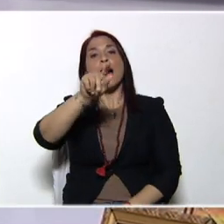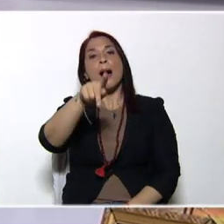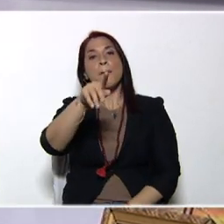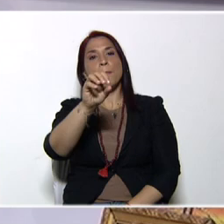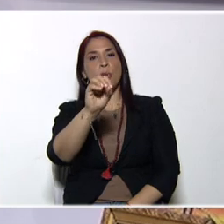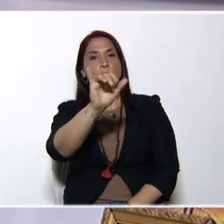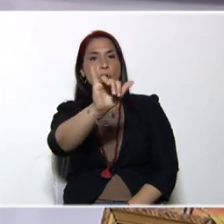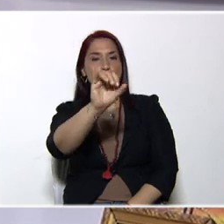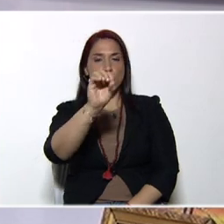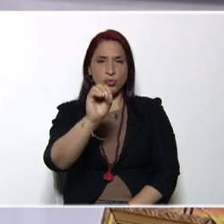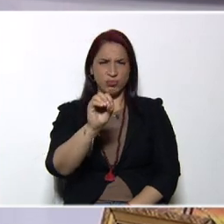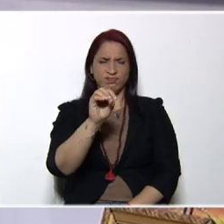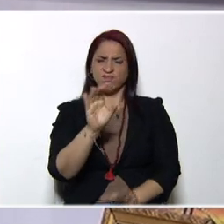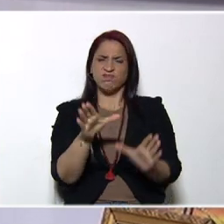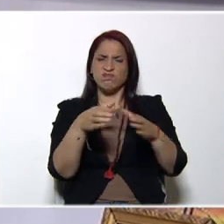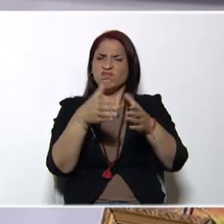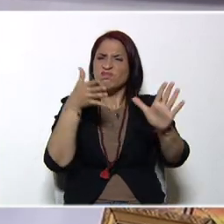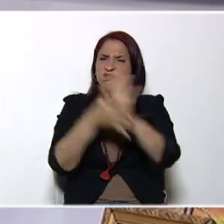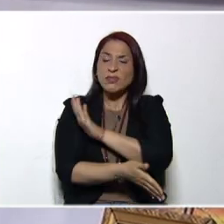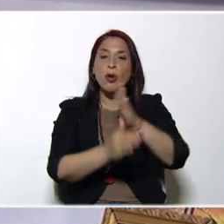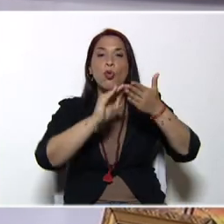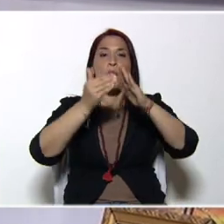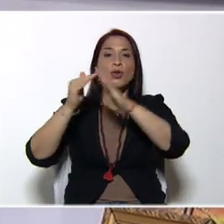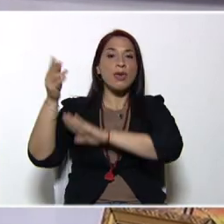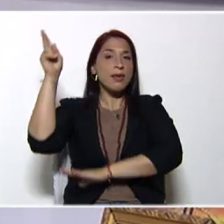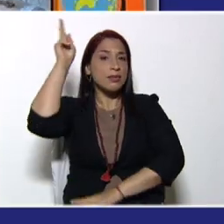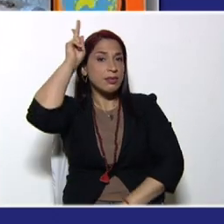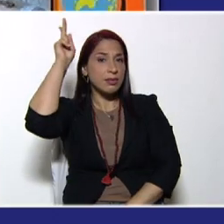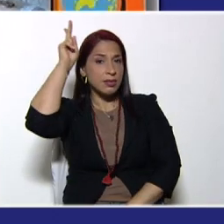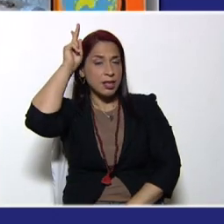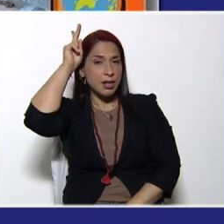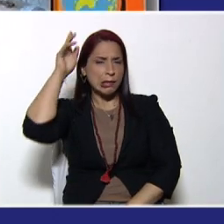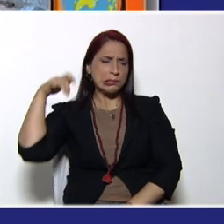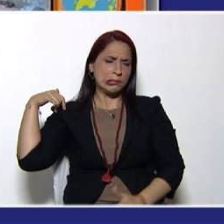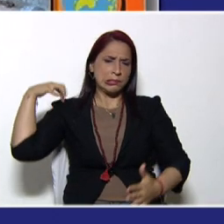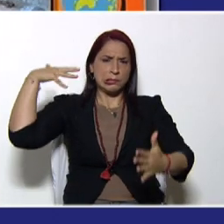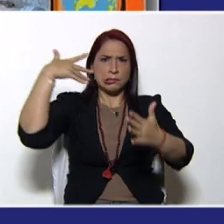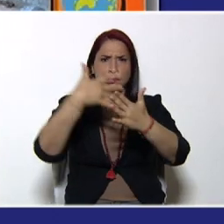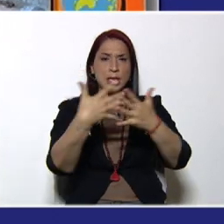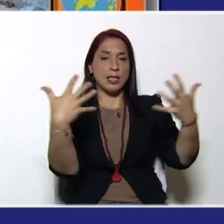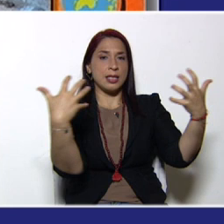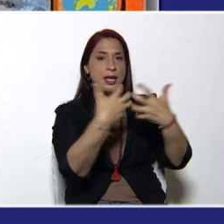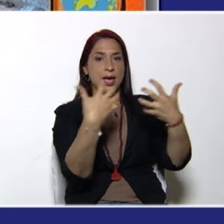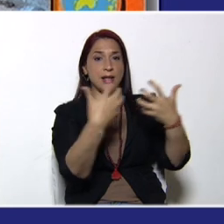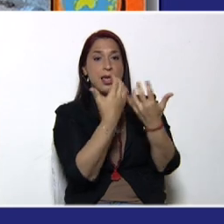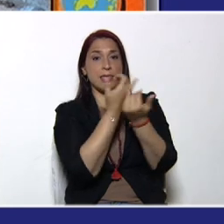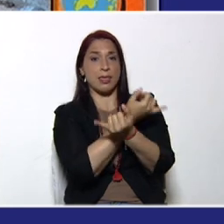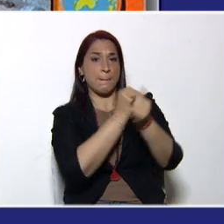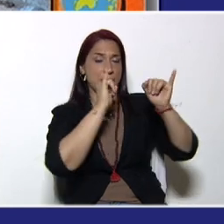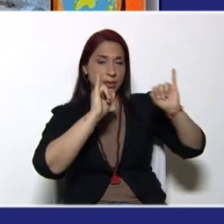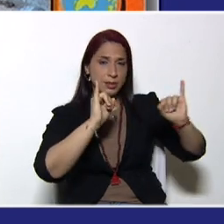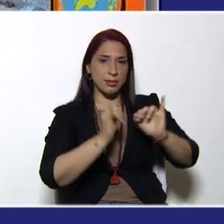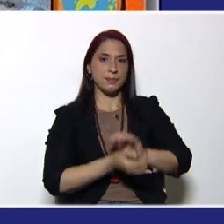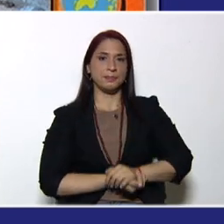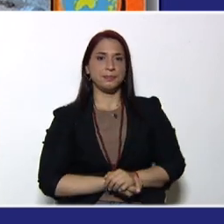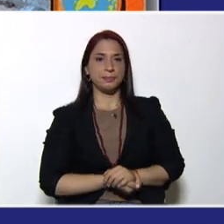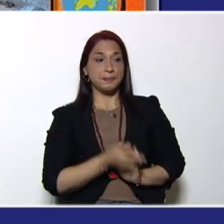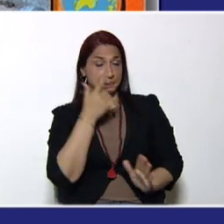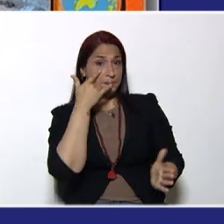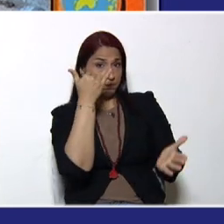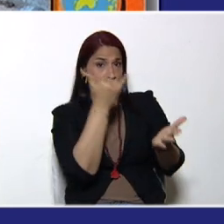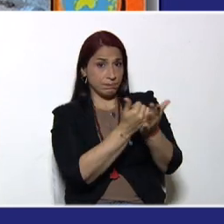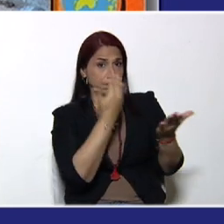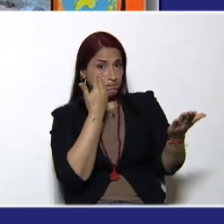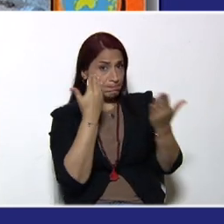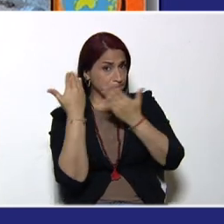Los mapollos son una comunidad indígena que data desde la Guerra de Independencia. Wow. Lo van a ver en